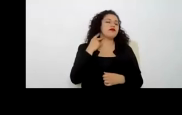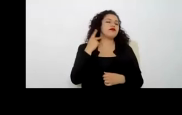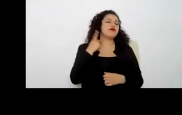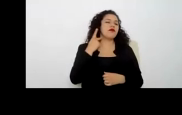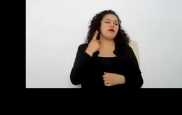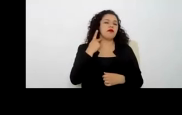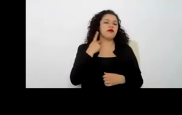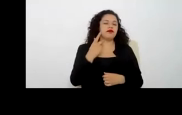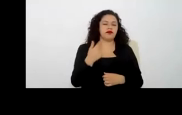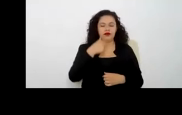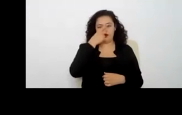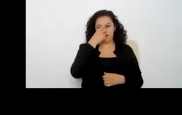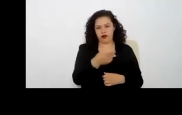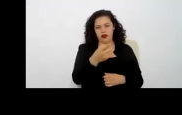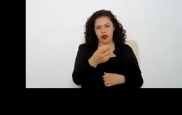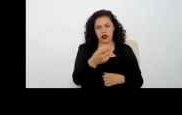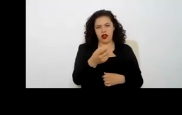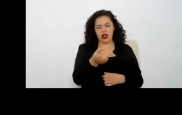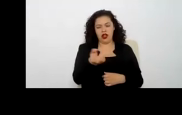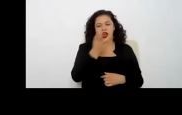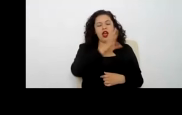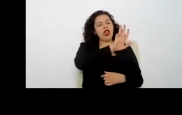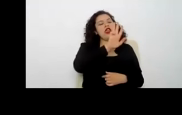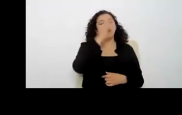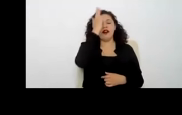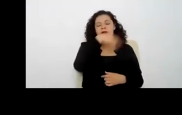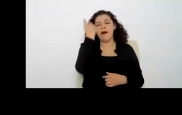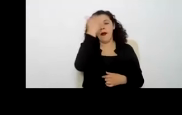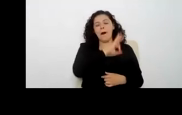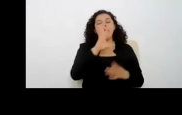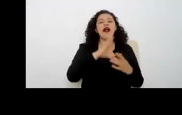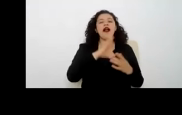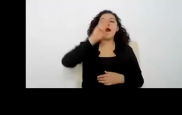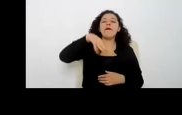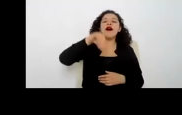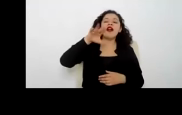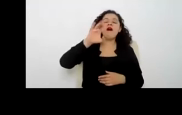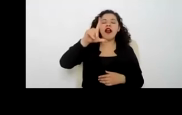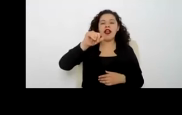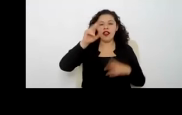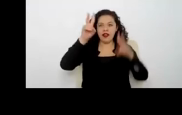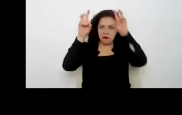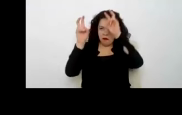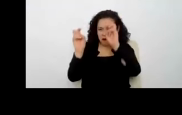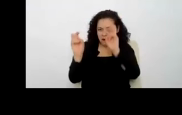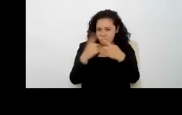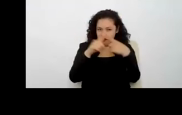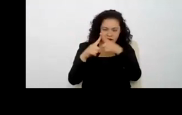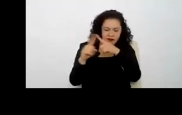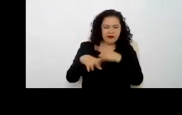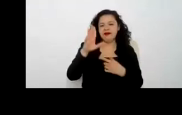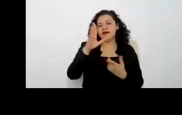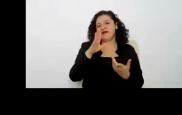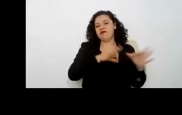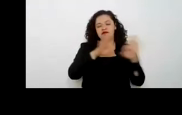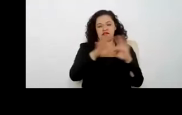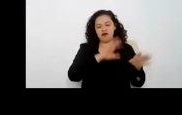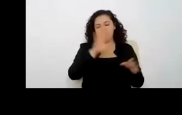a los que todavía nos conocen a que visiten nuestra página porque tenemos manuales en temas diversos, laborales, fiscales, societarios, que a lo